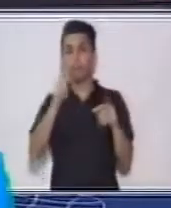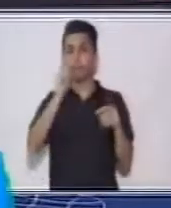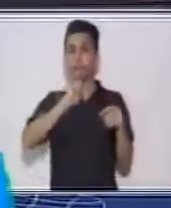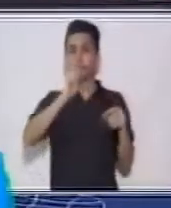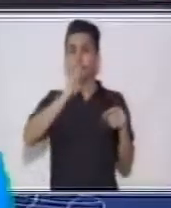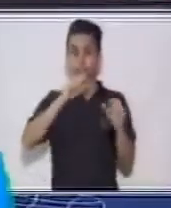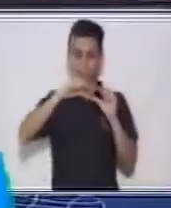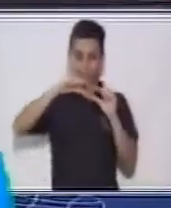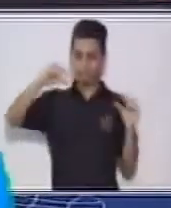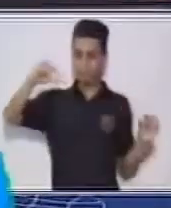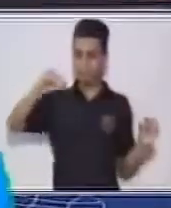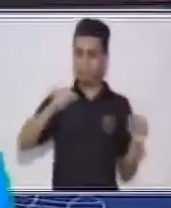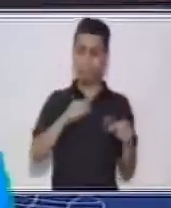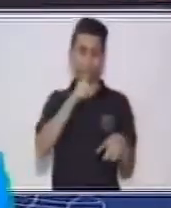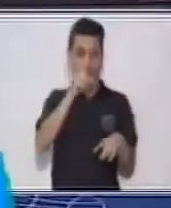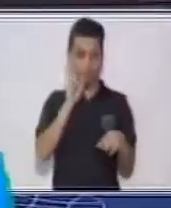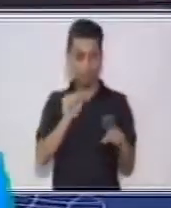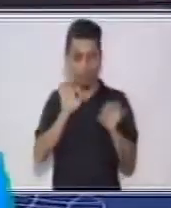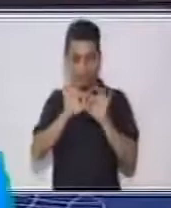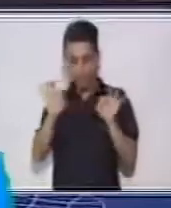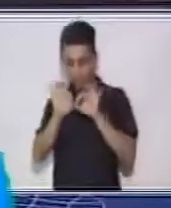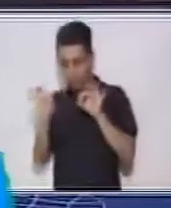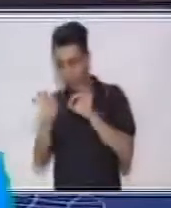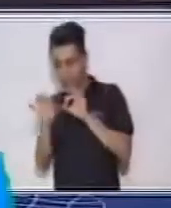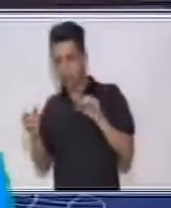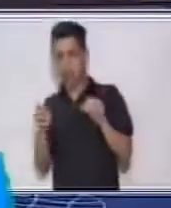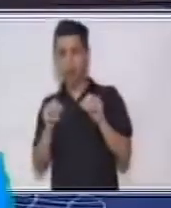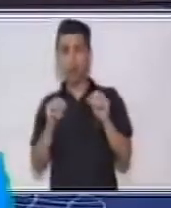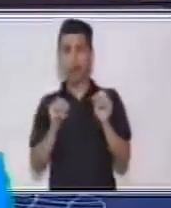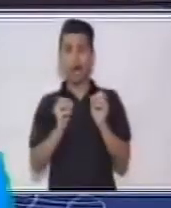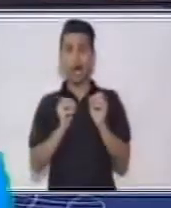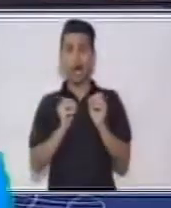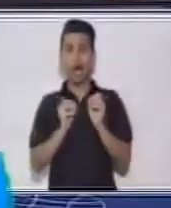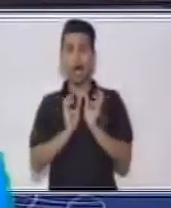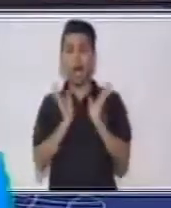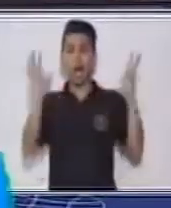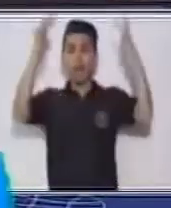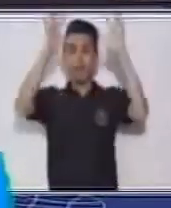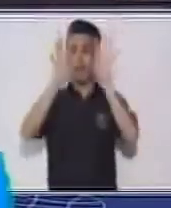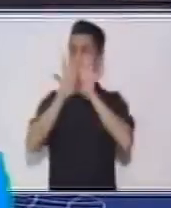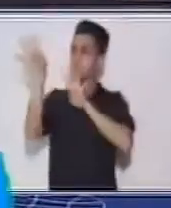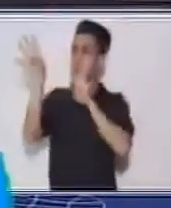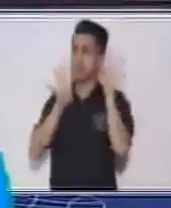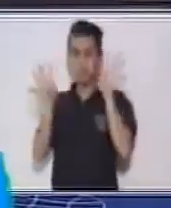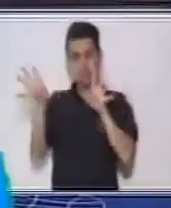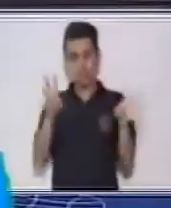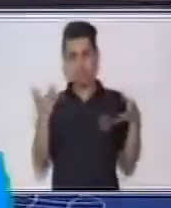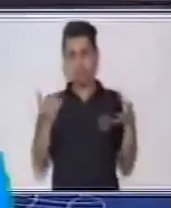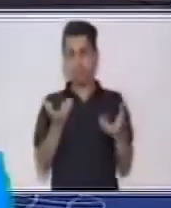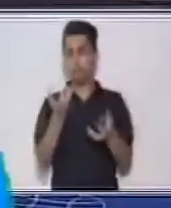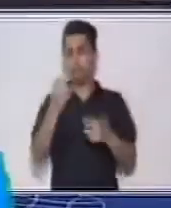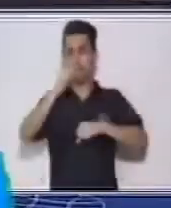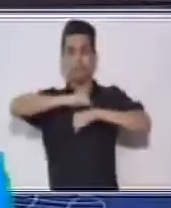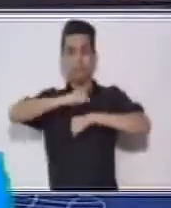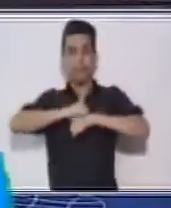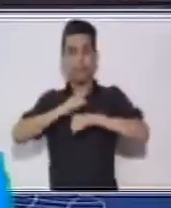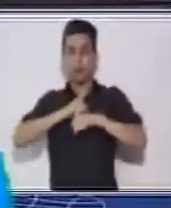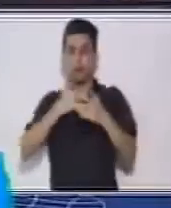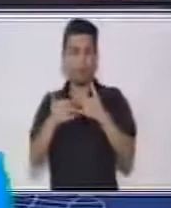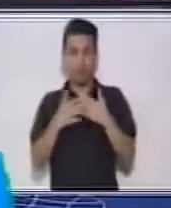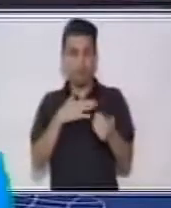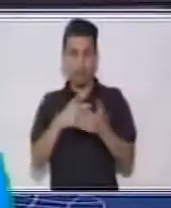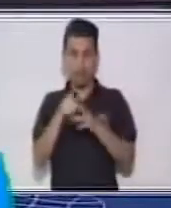trabajar con palitos con ramas con piedras como tú quieras puedes hacer este ejercicio acá en este